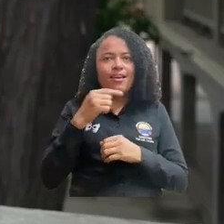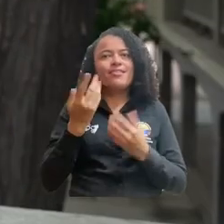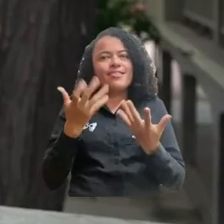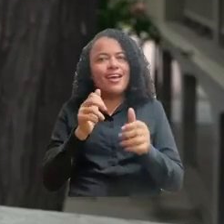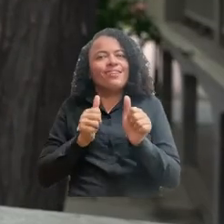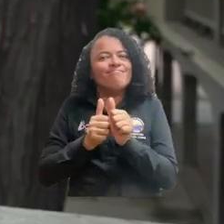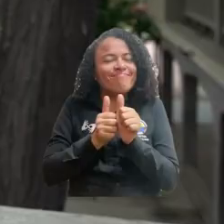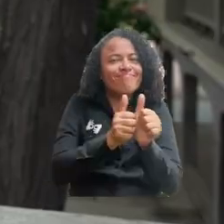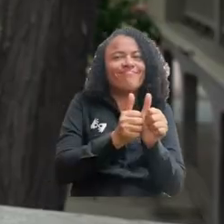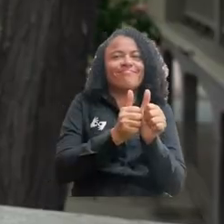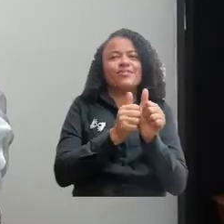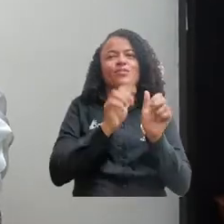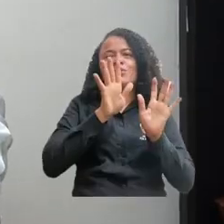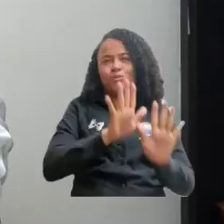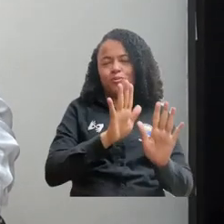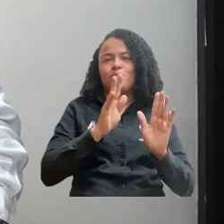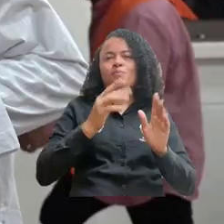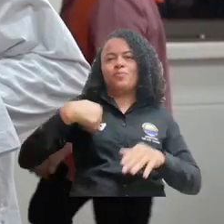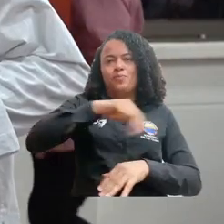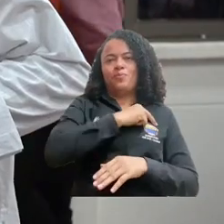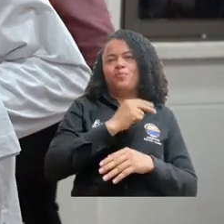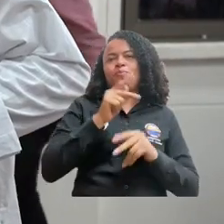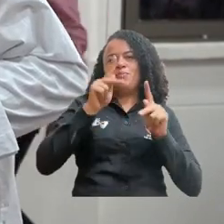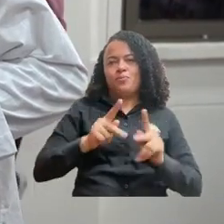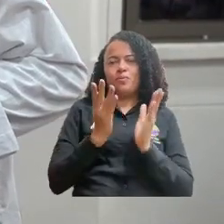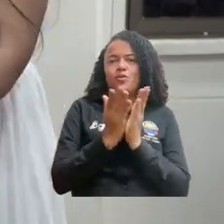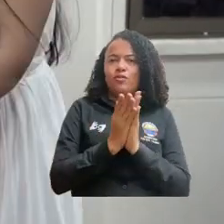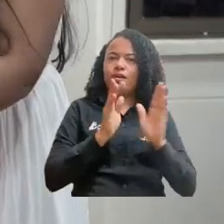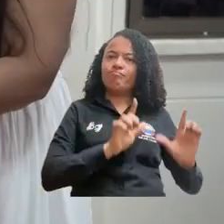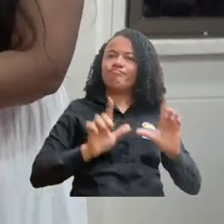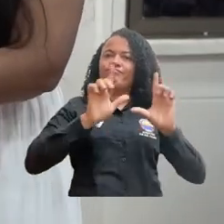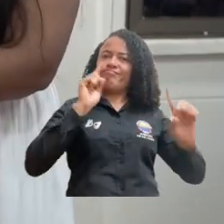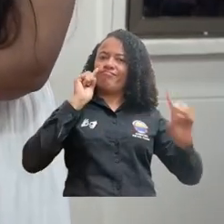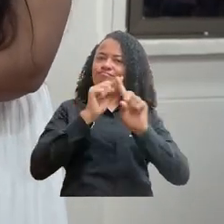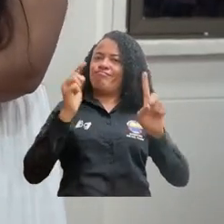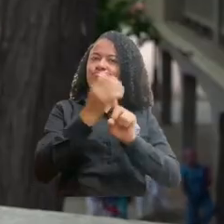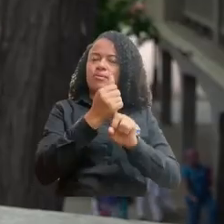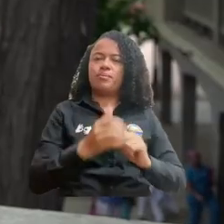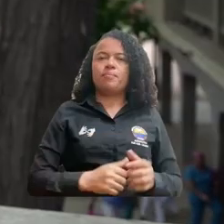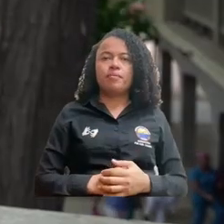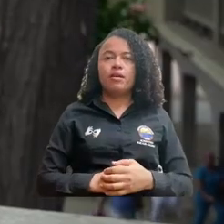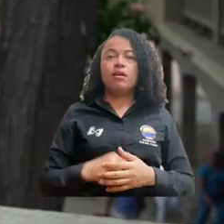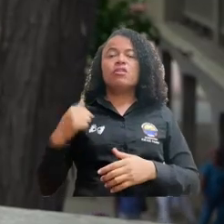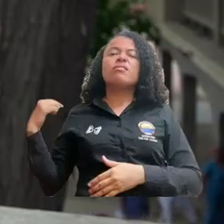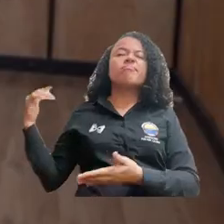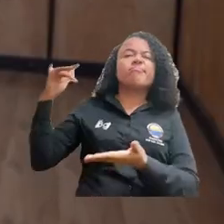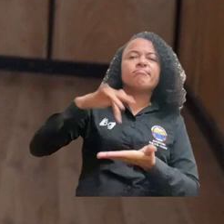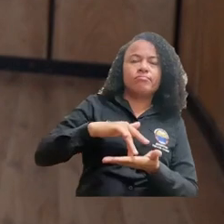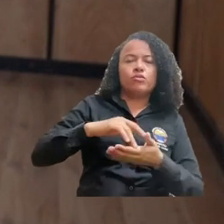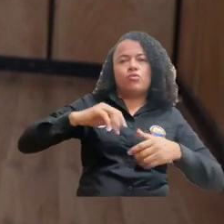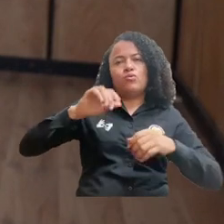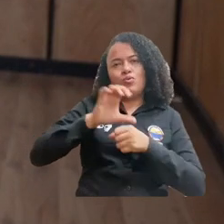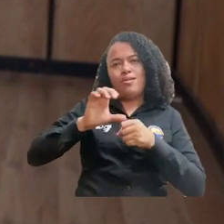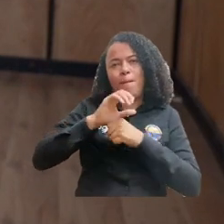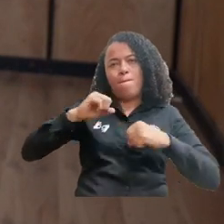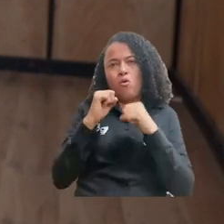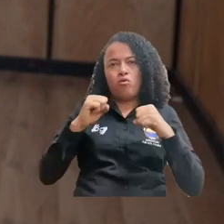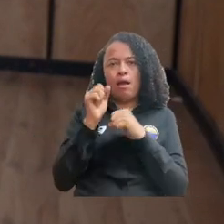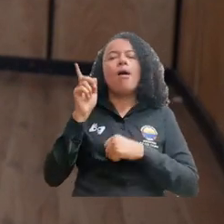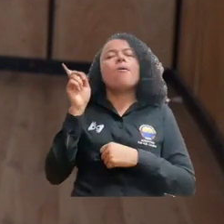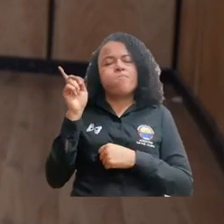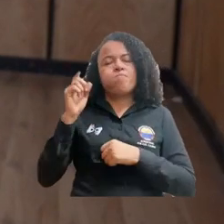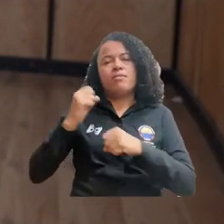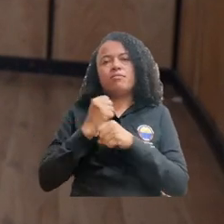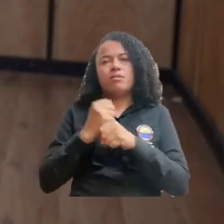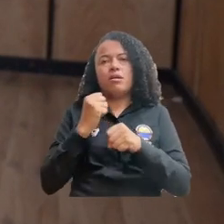familiares que siempre quieren acompañar a nuestros estudiantes en la finalización de esa gran meta. Vengo de la ciudad de Bogotá,